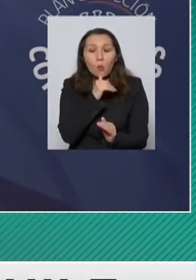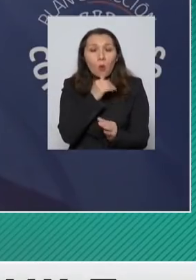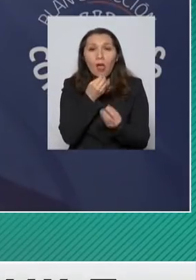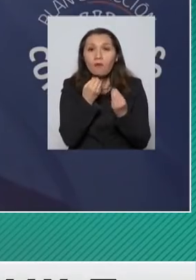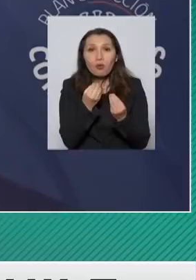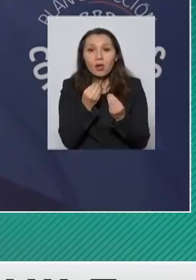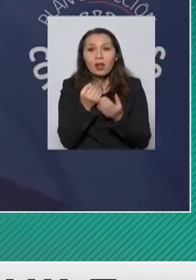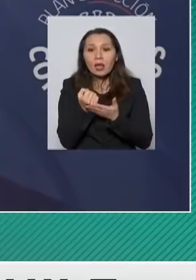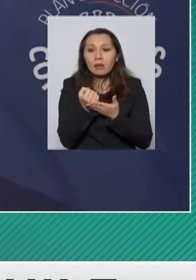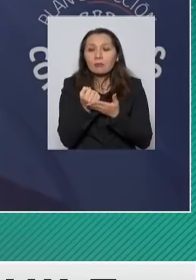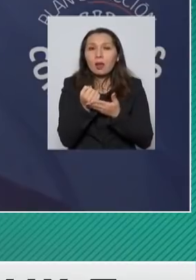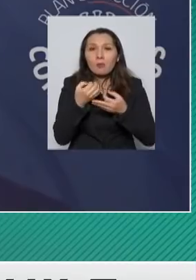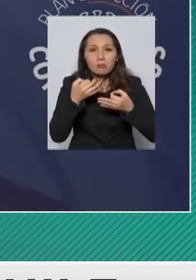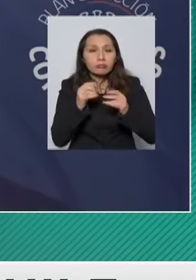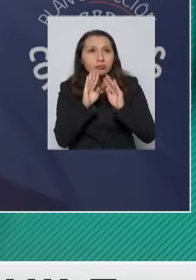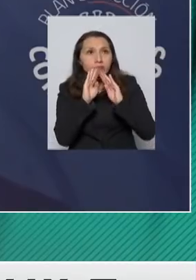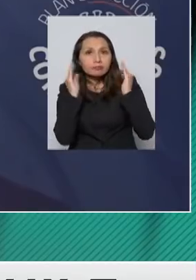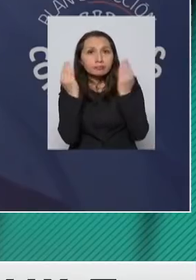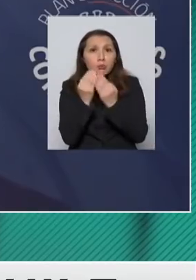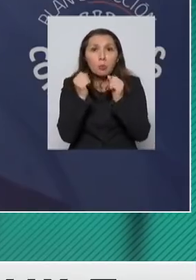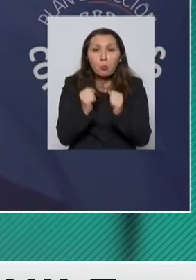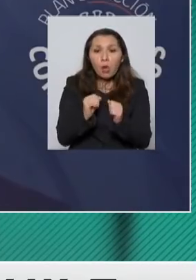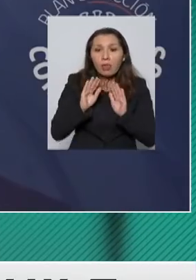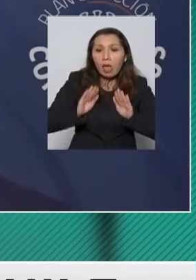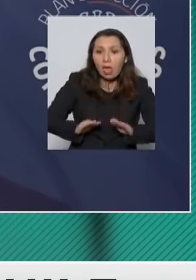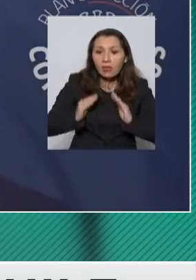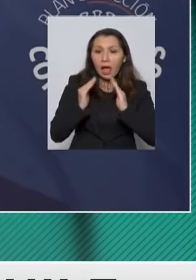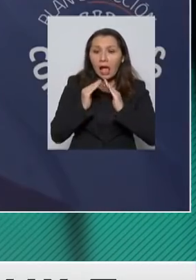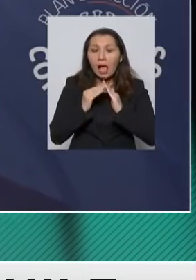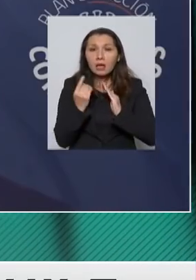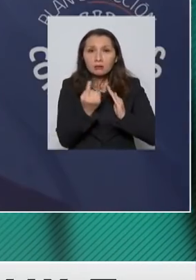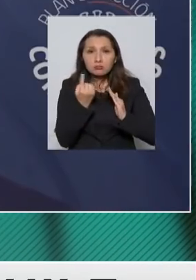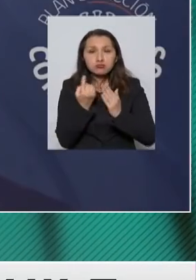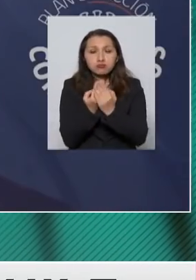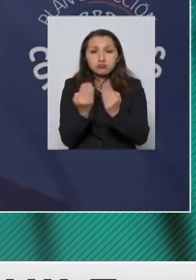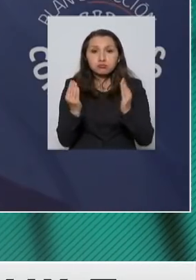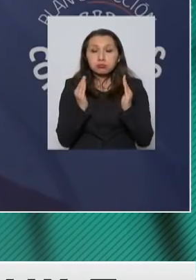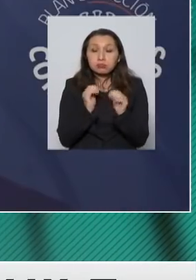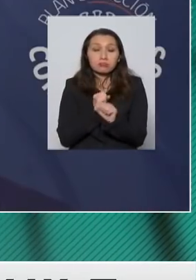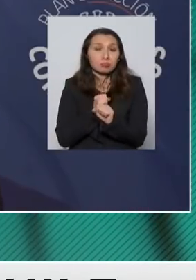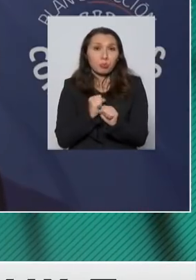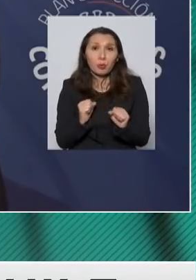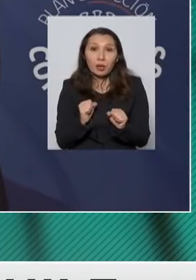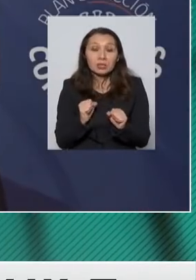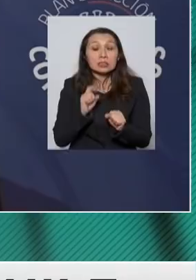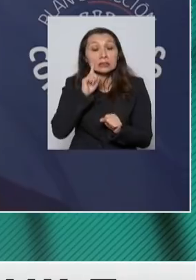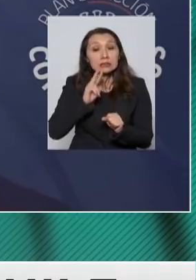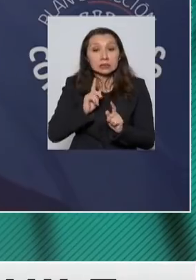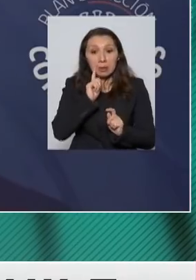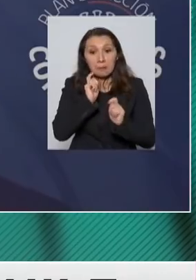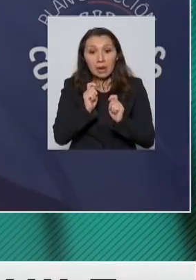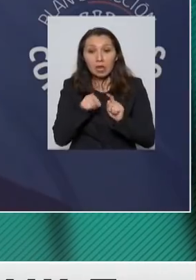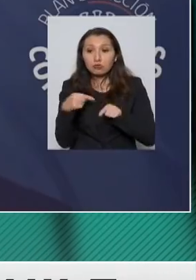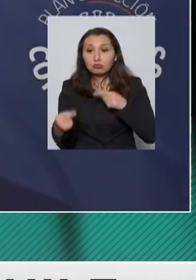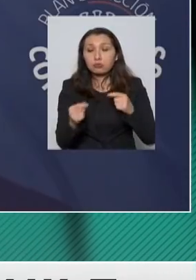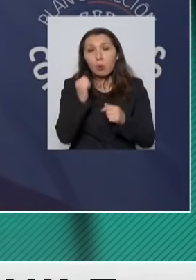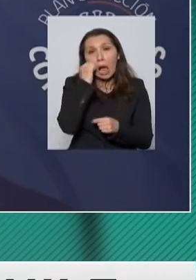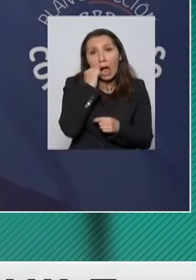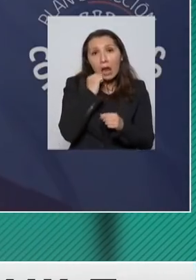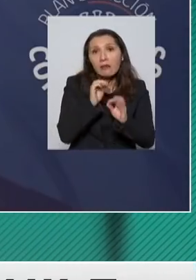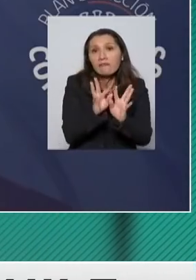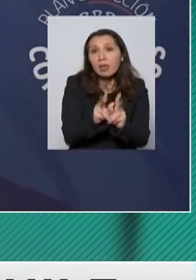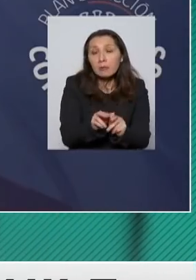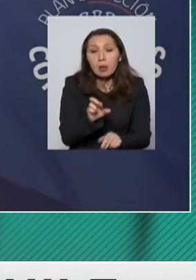con las condiciones para poder realizar una cuarentena efectiva en su hogar sin poner en riesgo a quienes más quieren, a